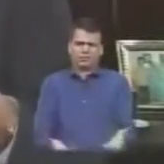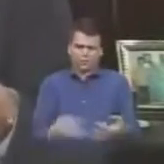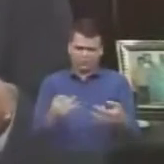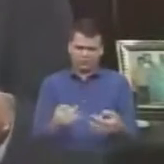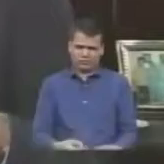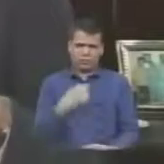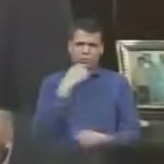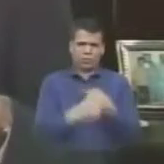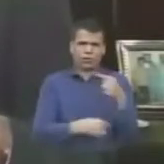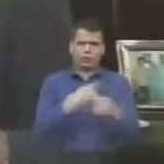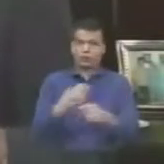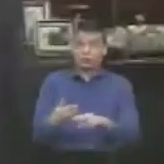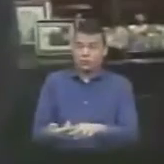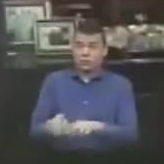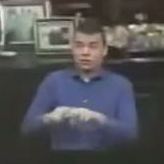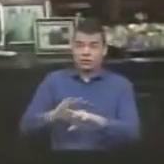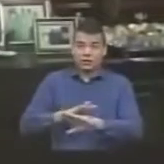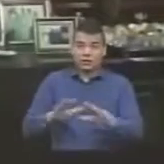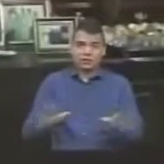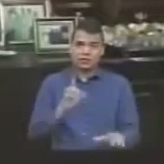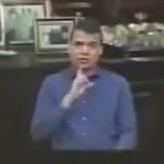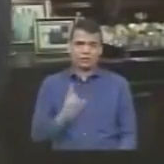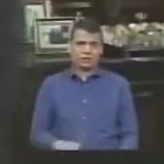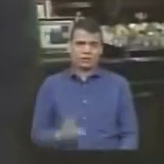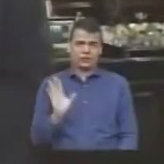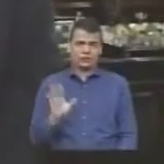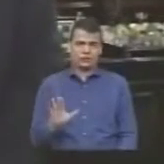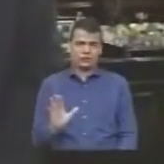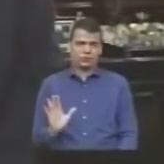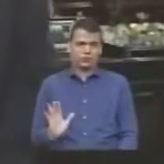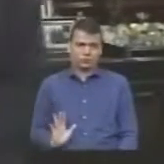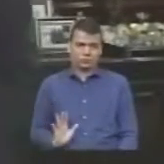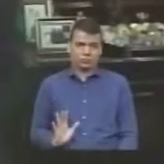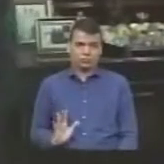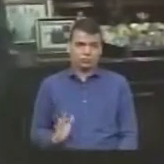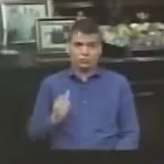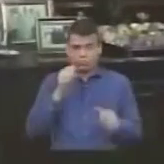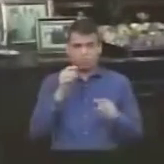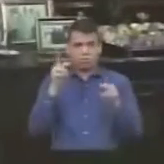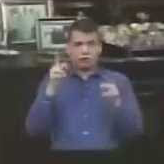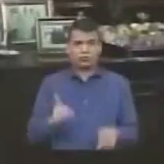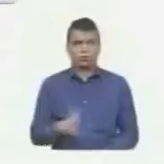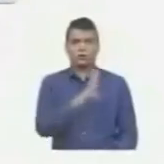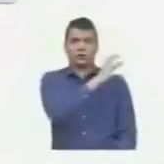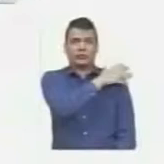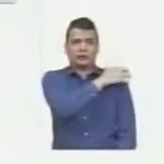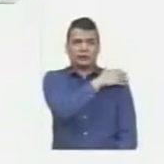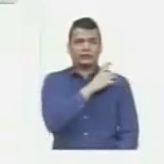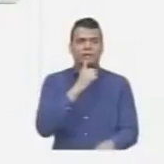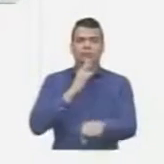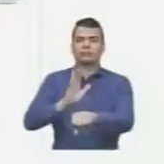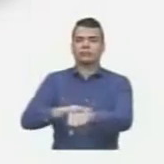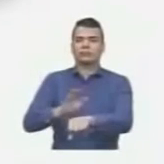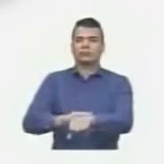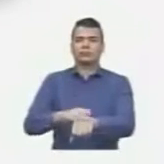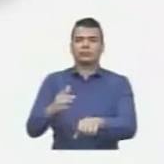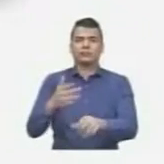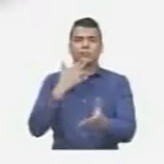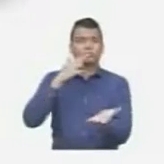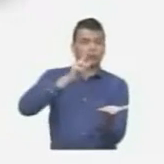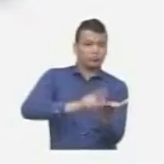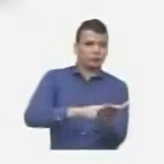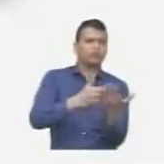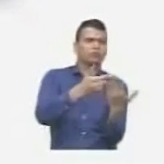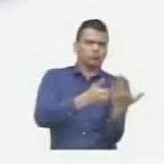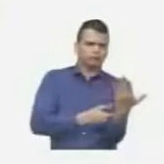el aumento no ha llegado. Más hay unas menos. El general se refiere a este comunicado, que es el que